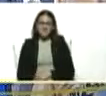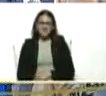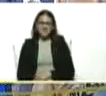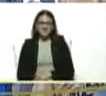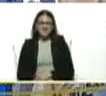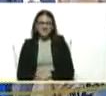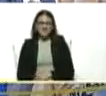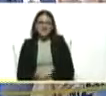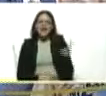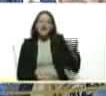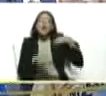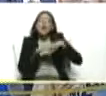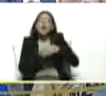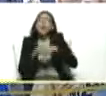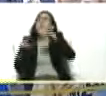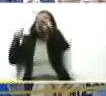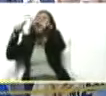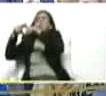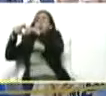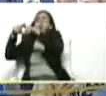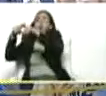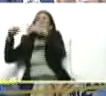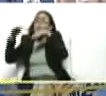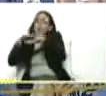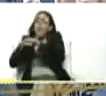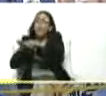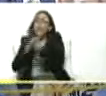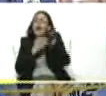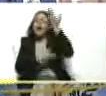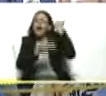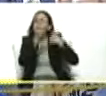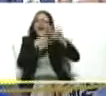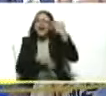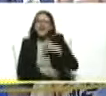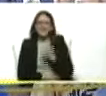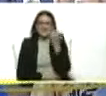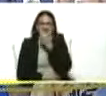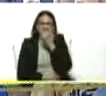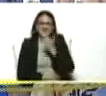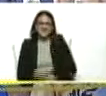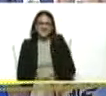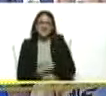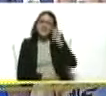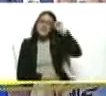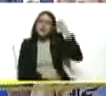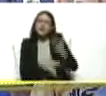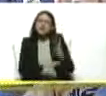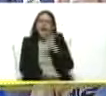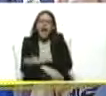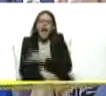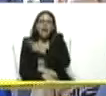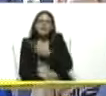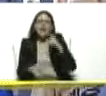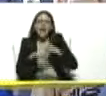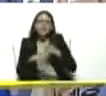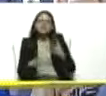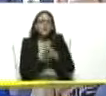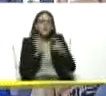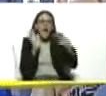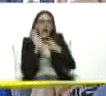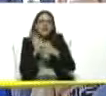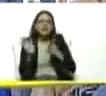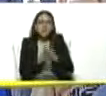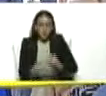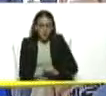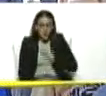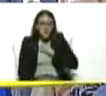Ese lo tenía guardado de la época, ¿se acuerdan que esos flux se los alquilaban en las puertas de las cárceles antes? Ese le quedó